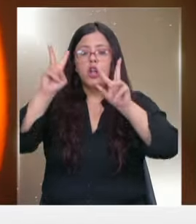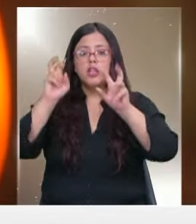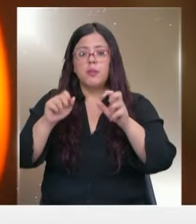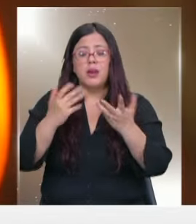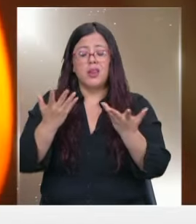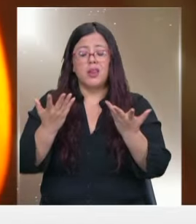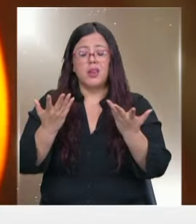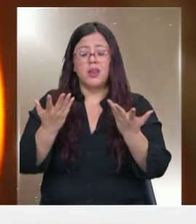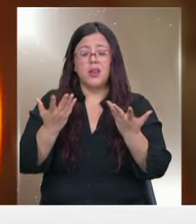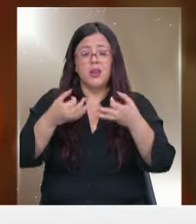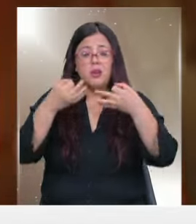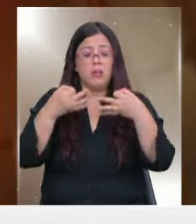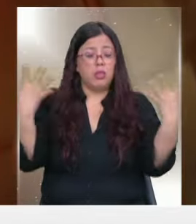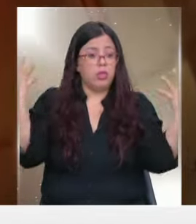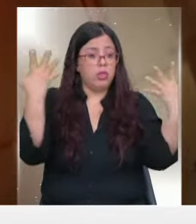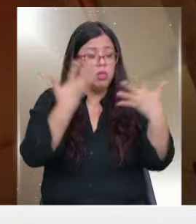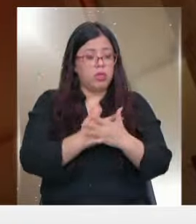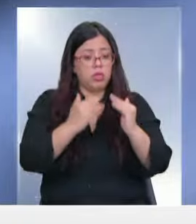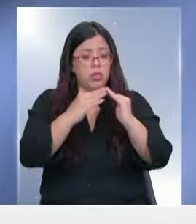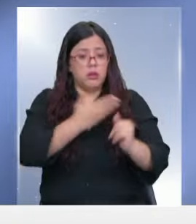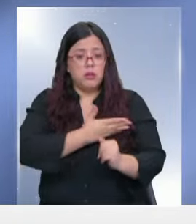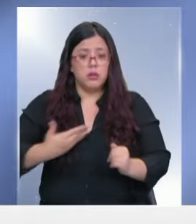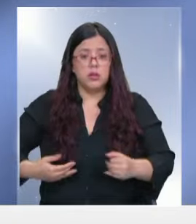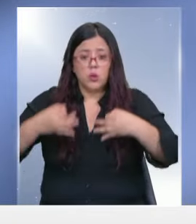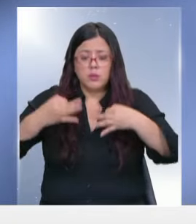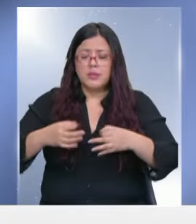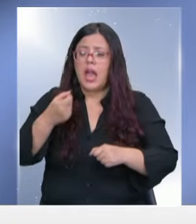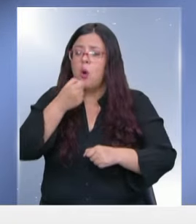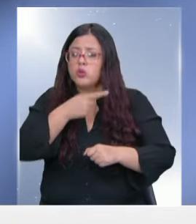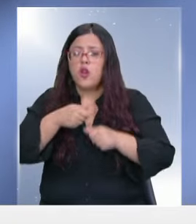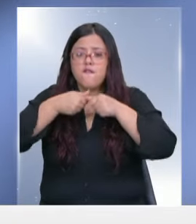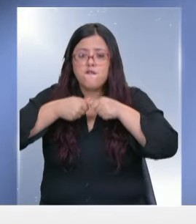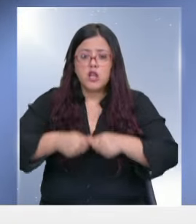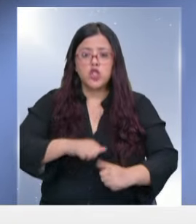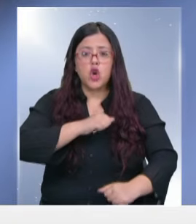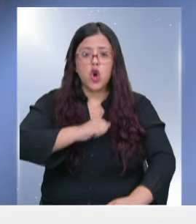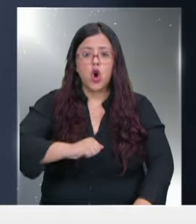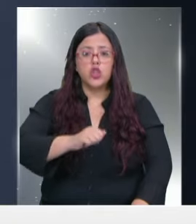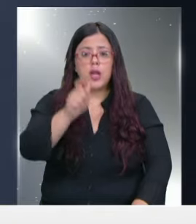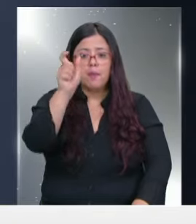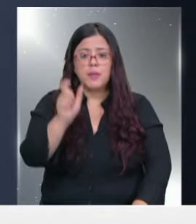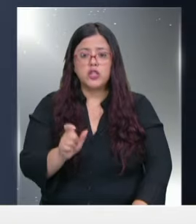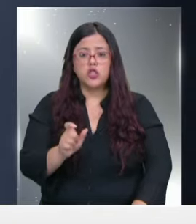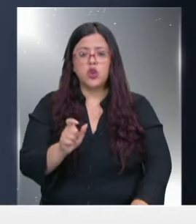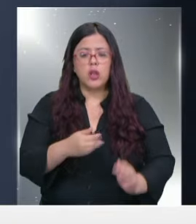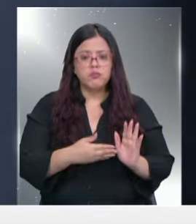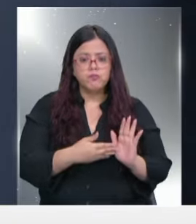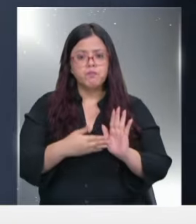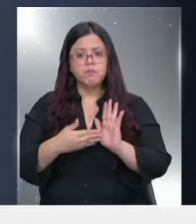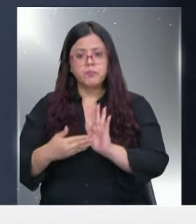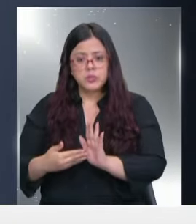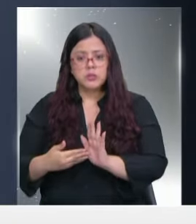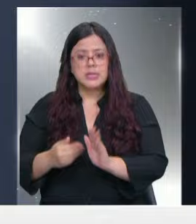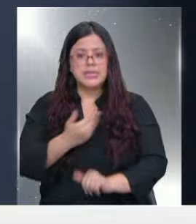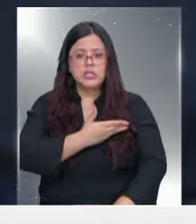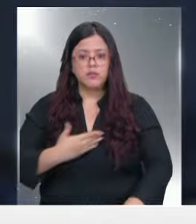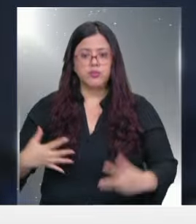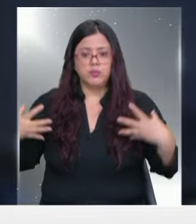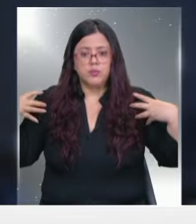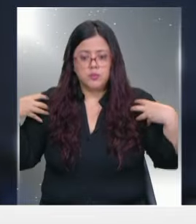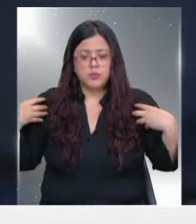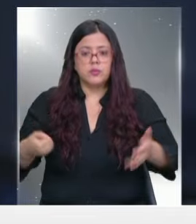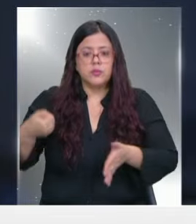escándalo que estalló en La Moneda tras la acusación de violación en contra de una de las autoridades más visibles del gobierno y quien era el encargado